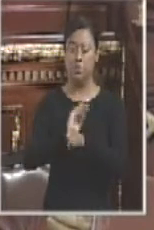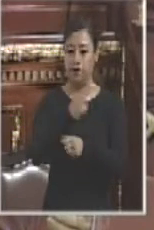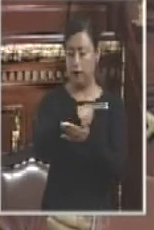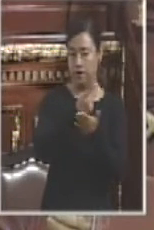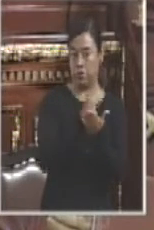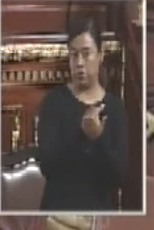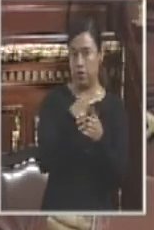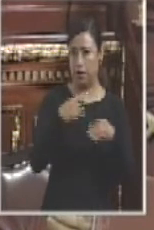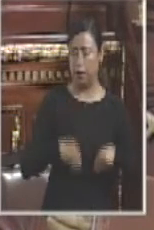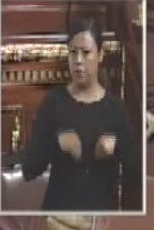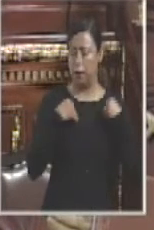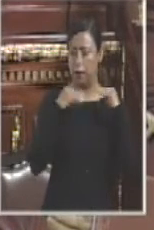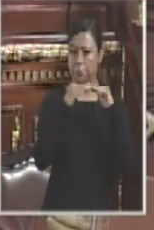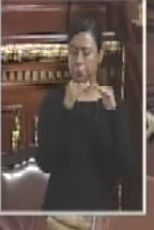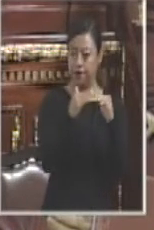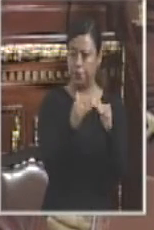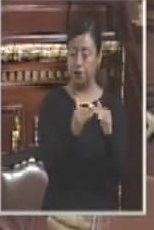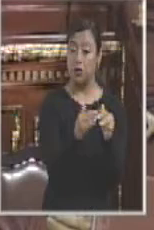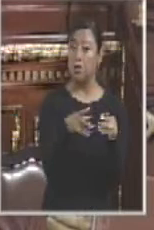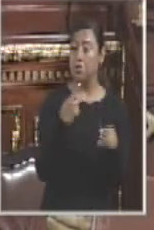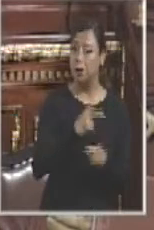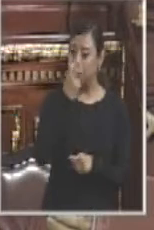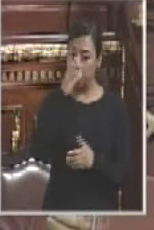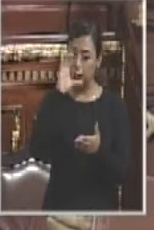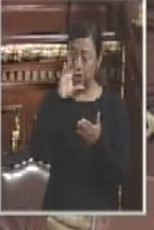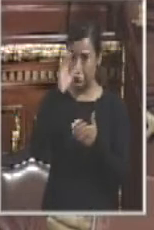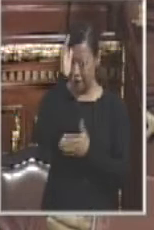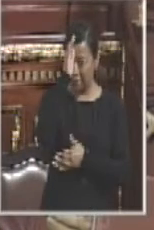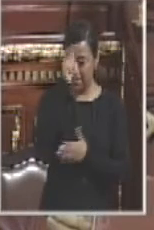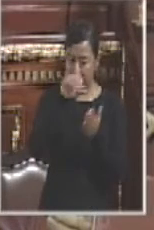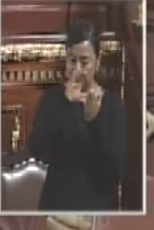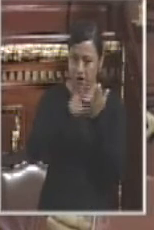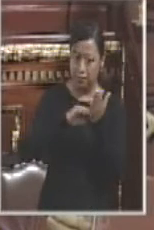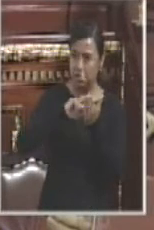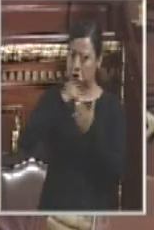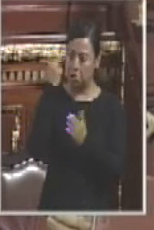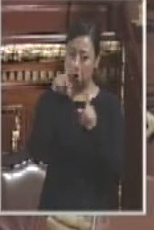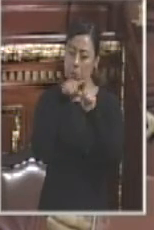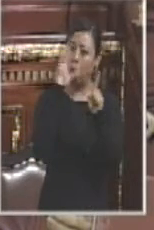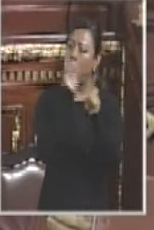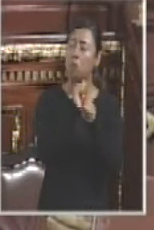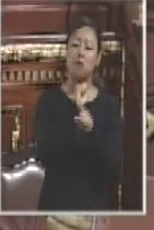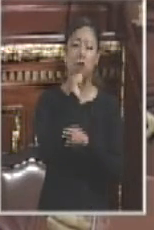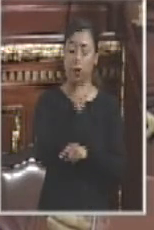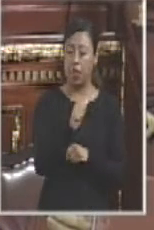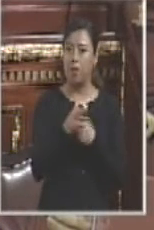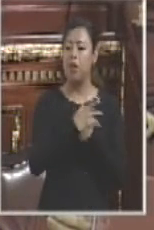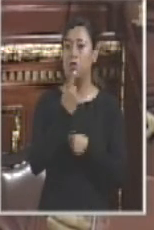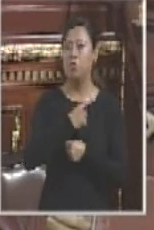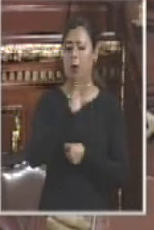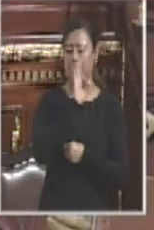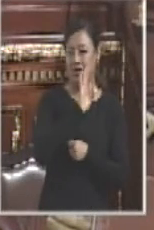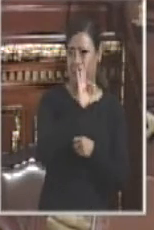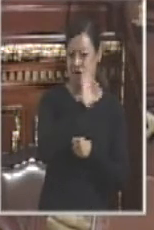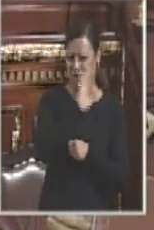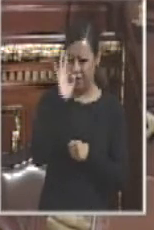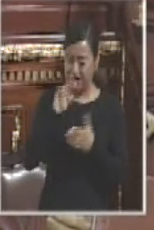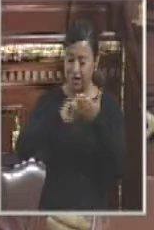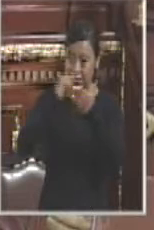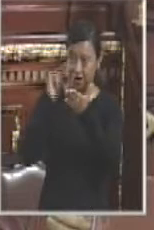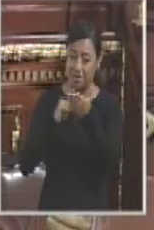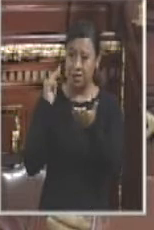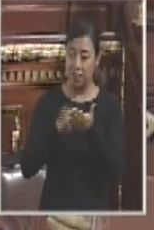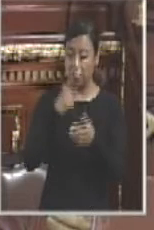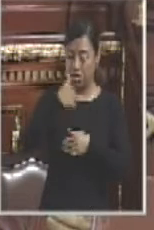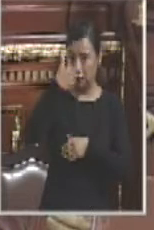vivienda. Dicho convenio no tuvo los alcances esperados, toda vez que posterior a la fecha de su firma no se llevaron a cabo las